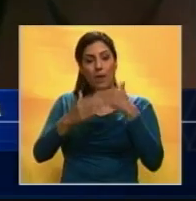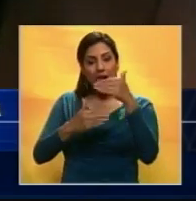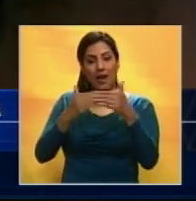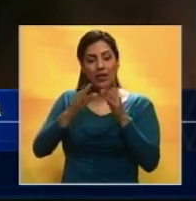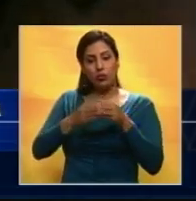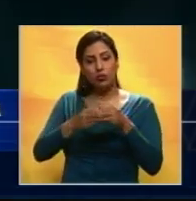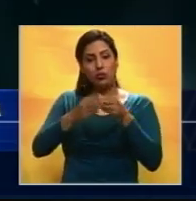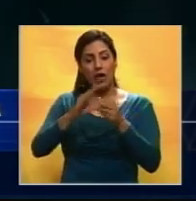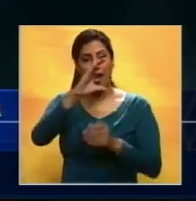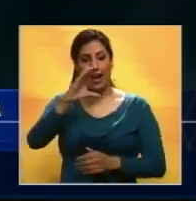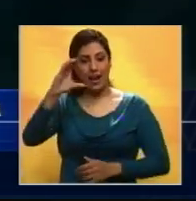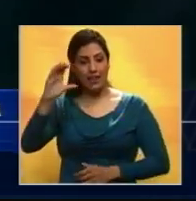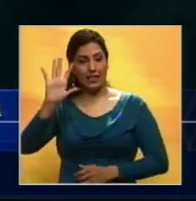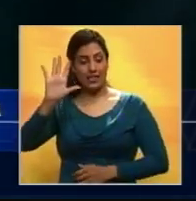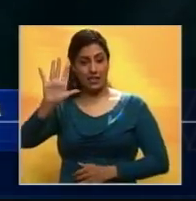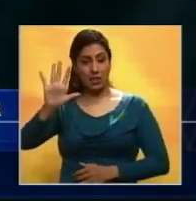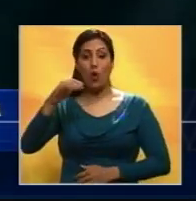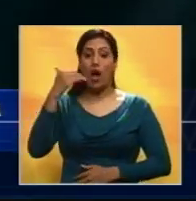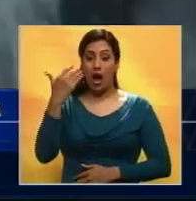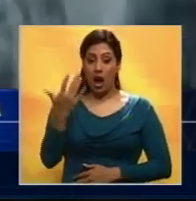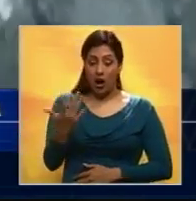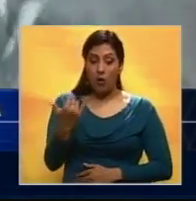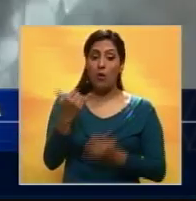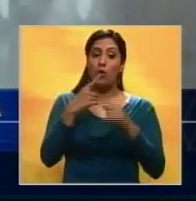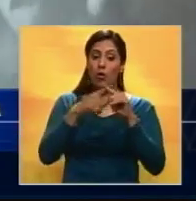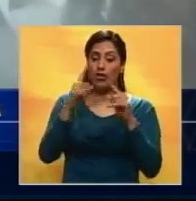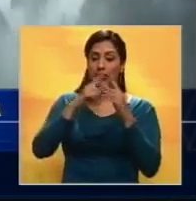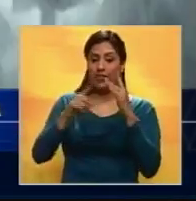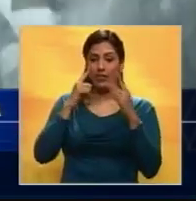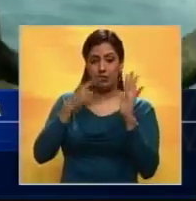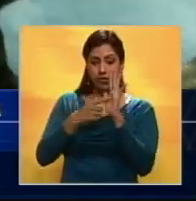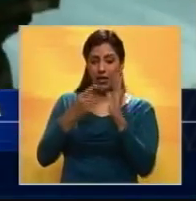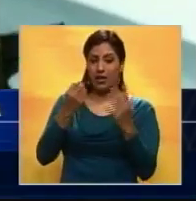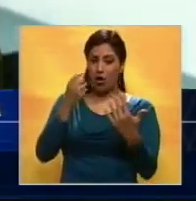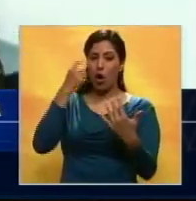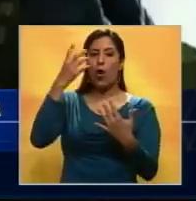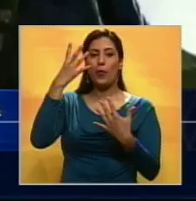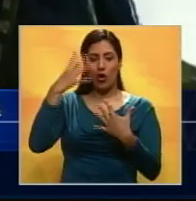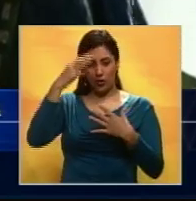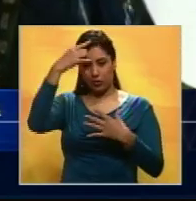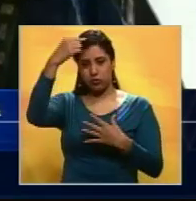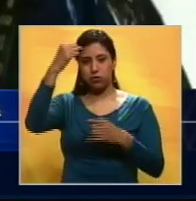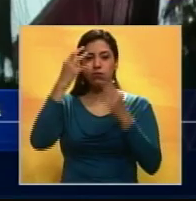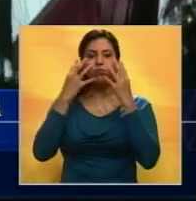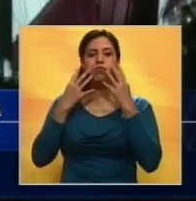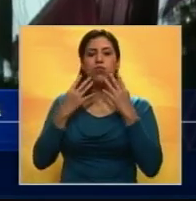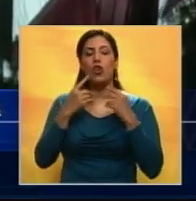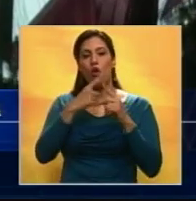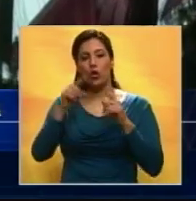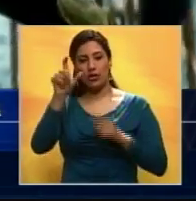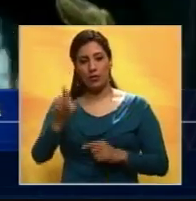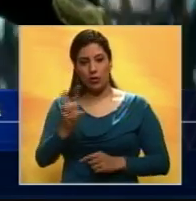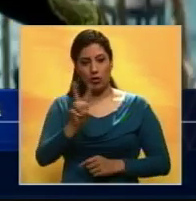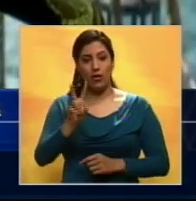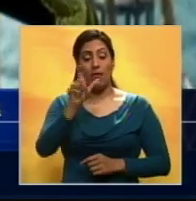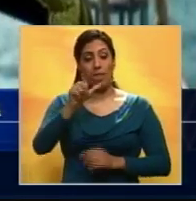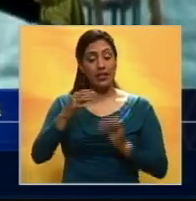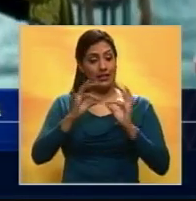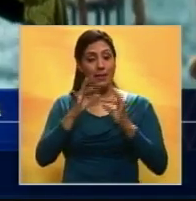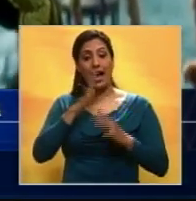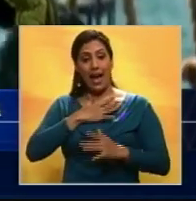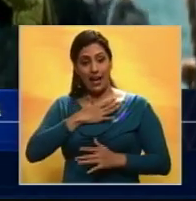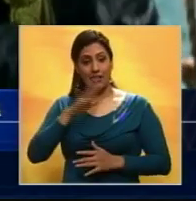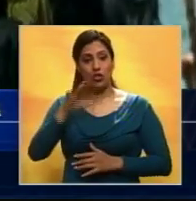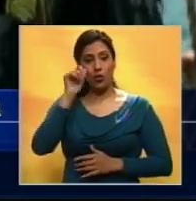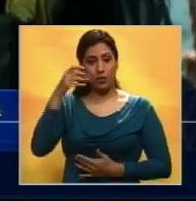de Piratas del Caribe 5, y entre otras tantas escenas diferentes se puede volver a ver al capitán Jack Sparrow y a Will Turner, personaje interpretado